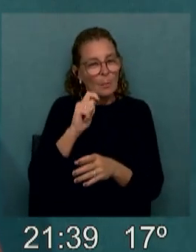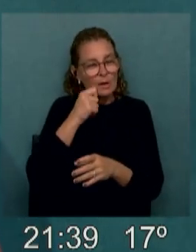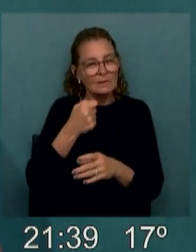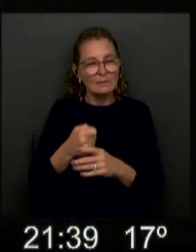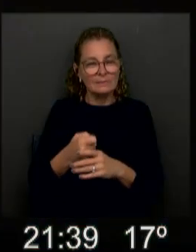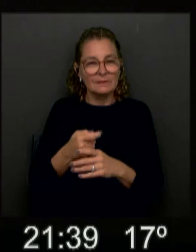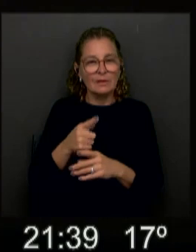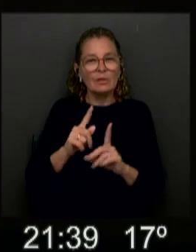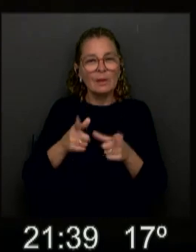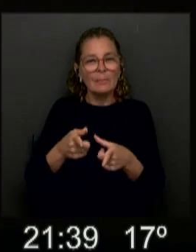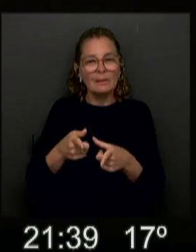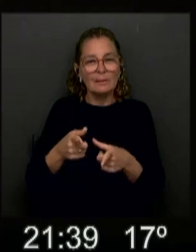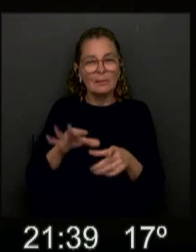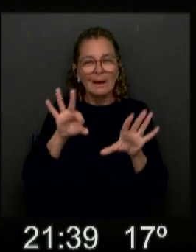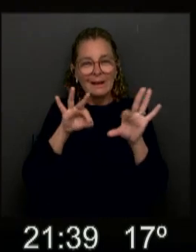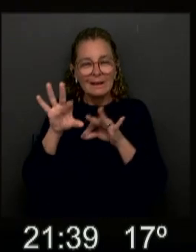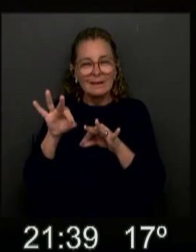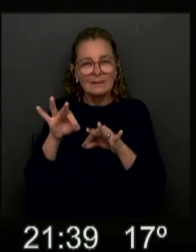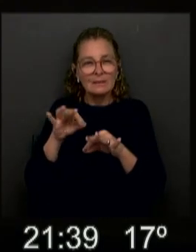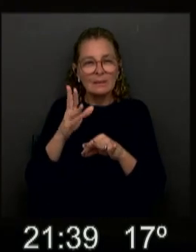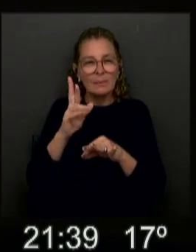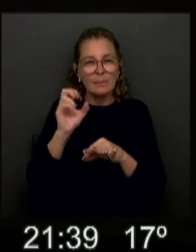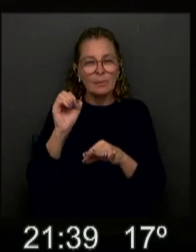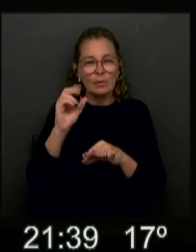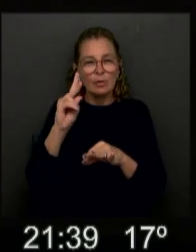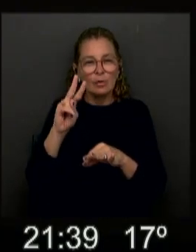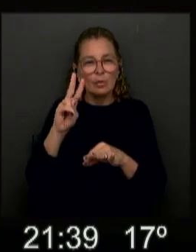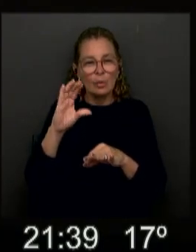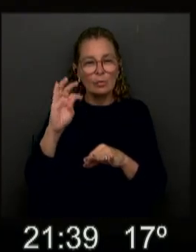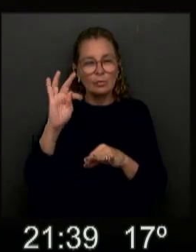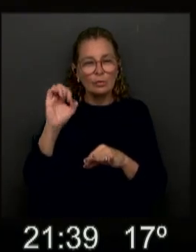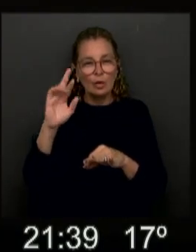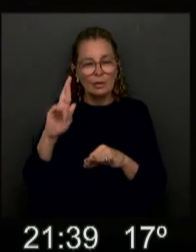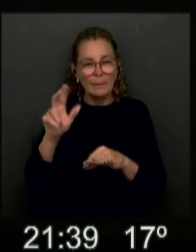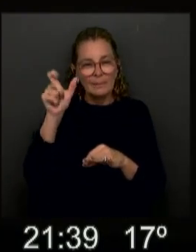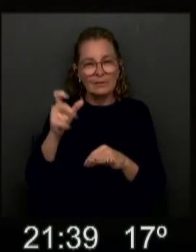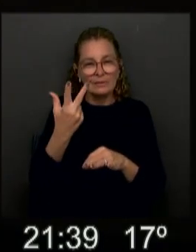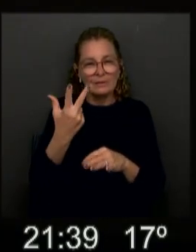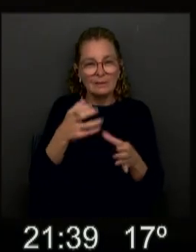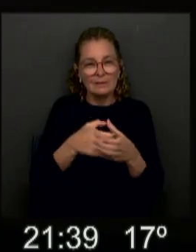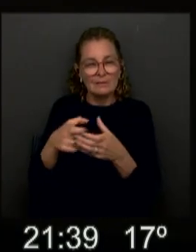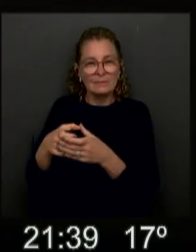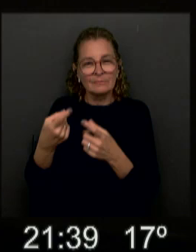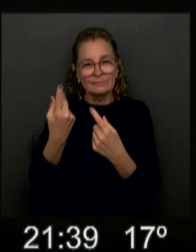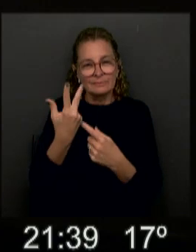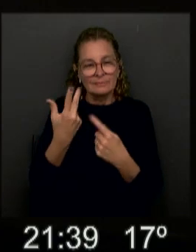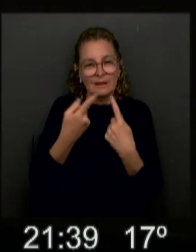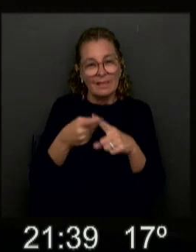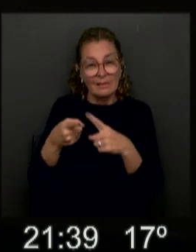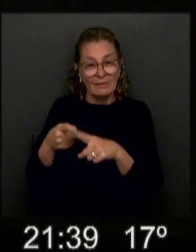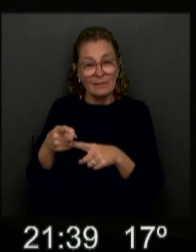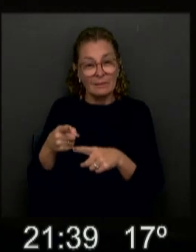Y eso también tiene que ver con la elección del productor, porque trabajaron con en los tres discos con tres productores distintos, tres